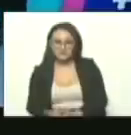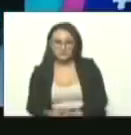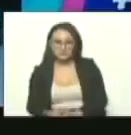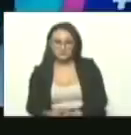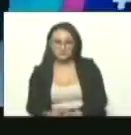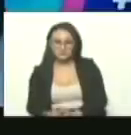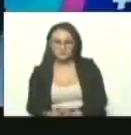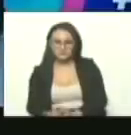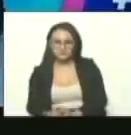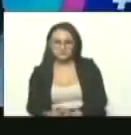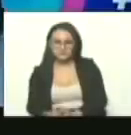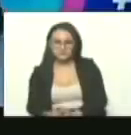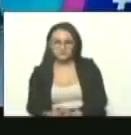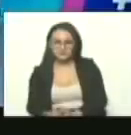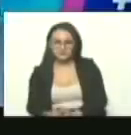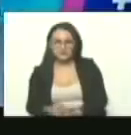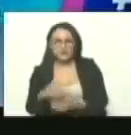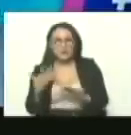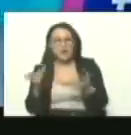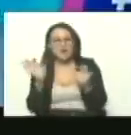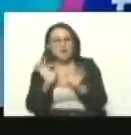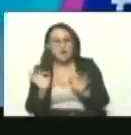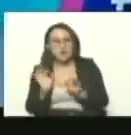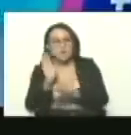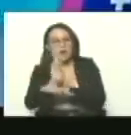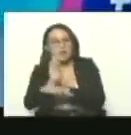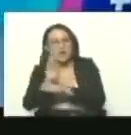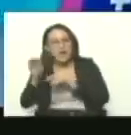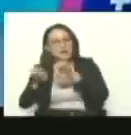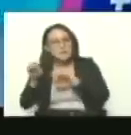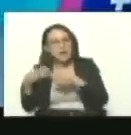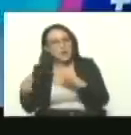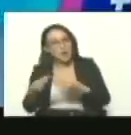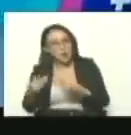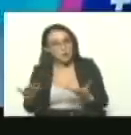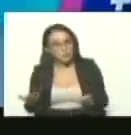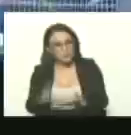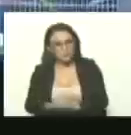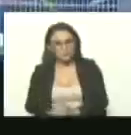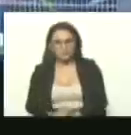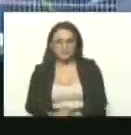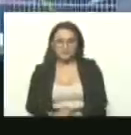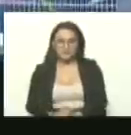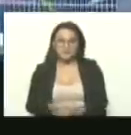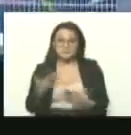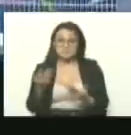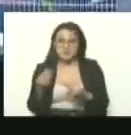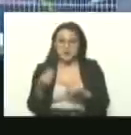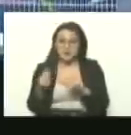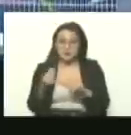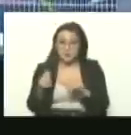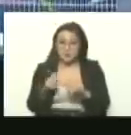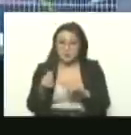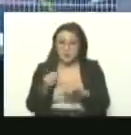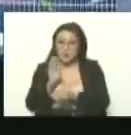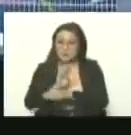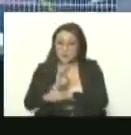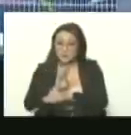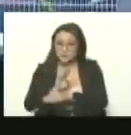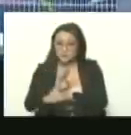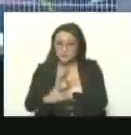Sí, ¿Cuál ha sido la metodología para la conservación? Sí, fíjate, la conservación, primero que nada quiero decir, es un acto